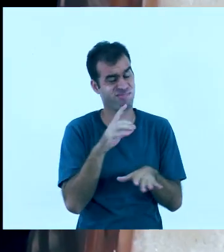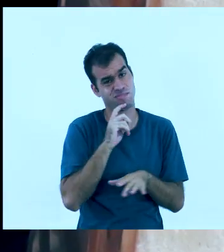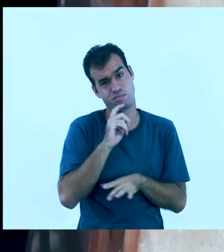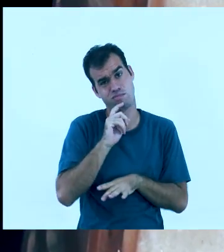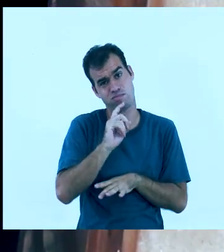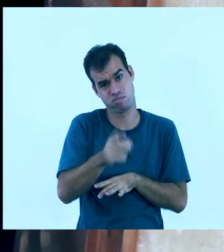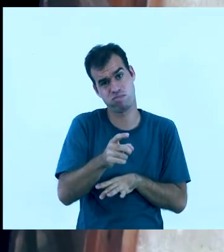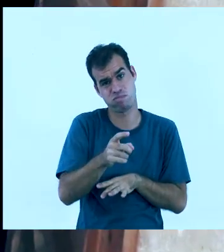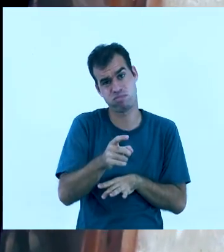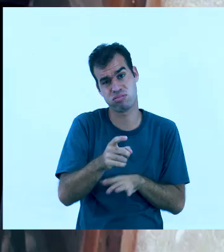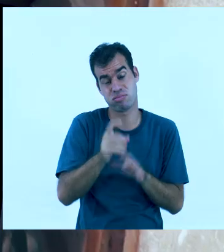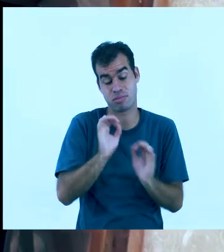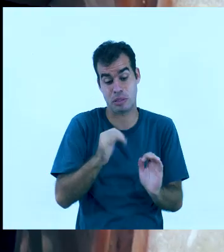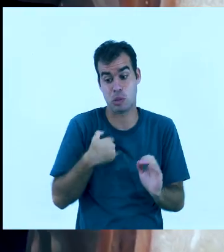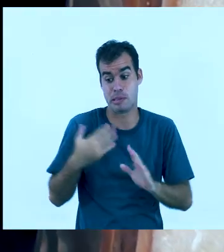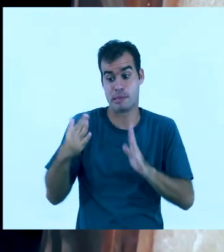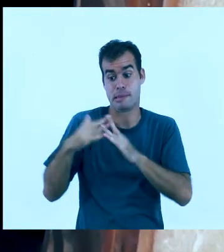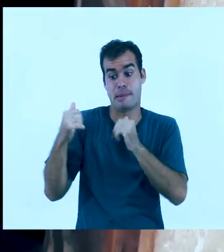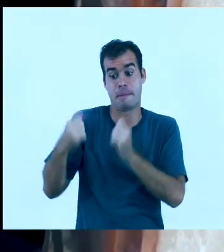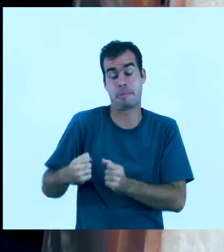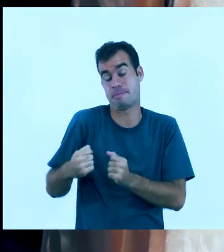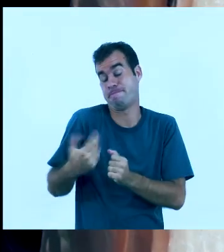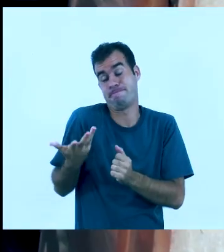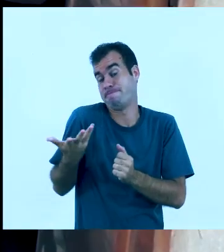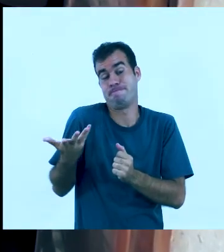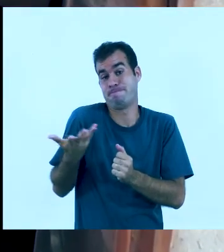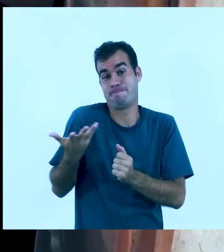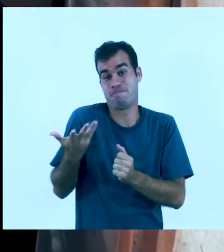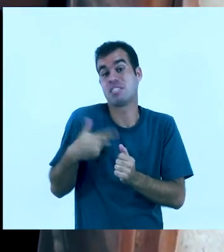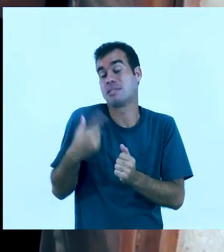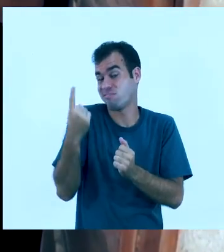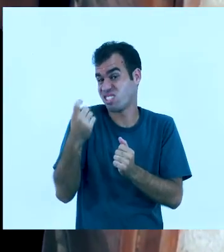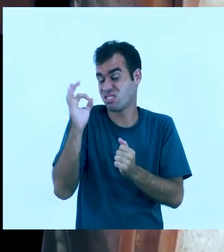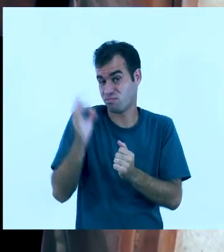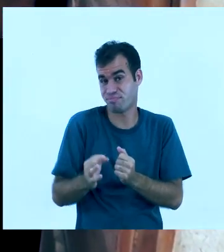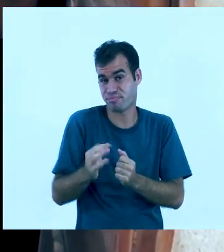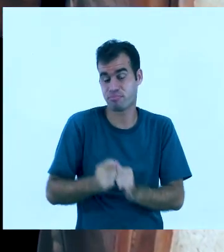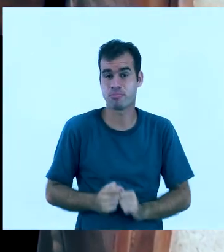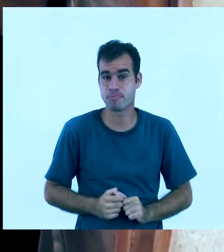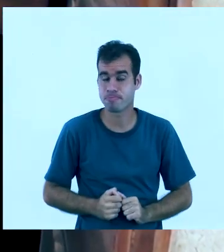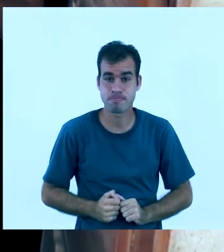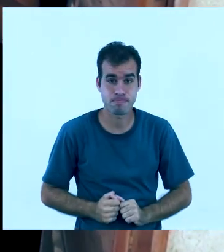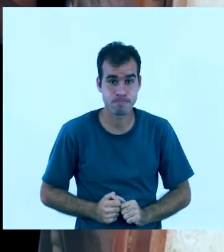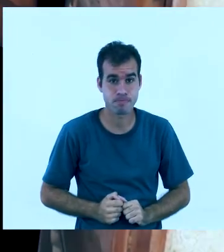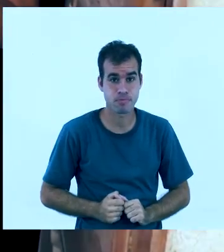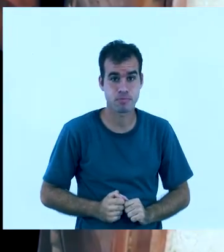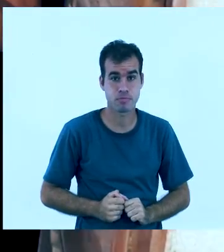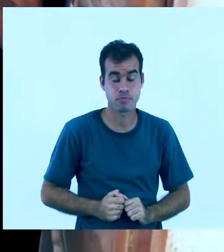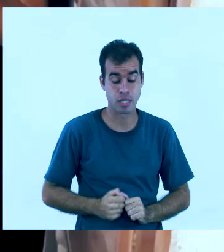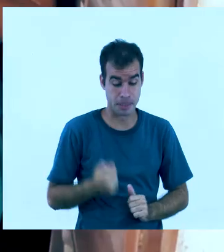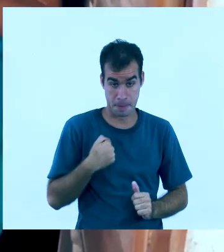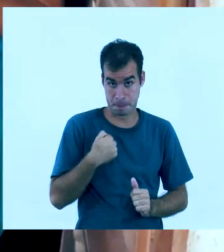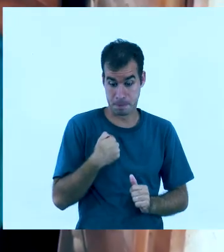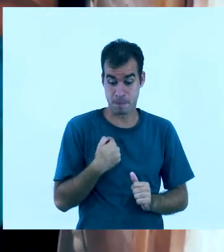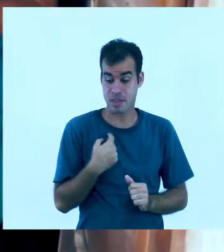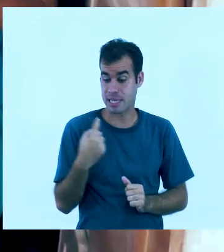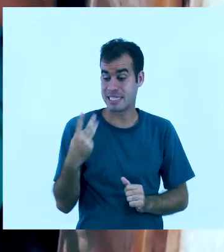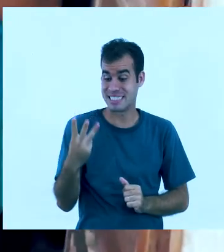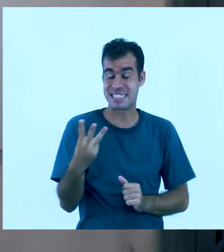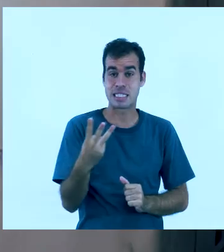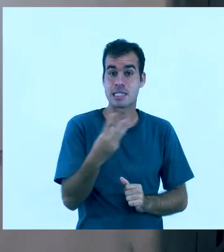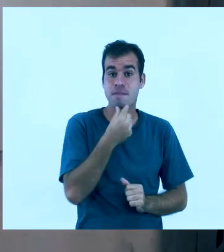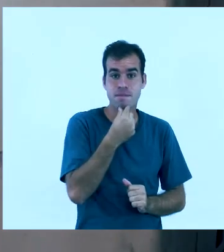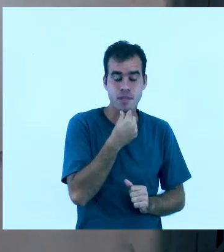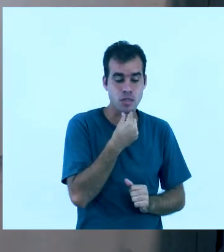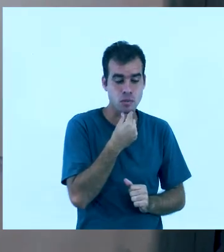es un poco difícil este aislamiento en el que tenemos que estar, que bueno, que es una necesidad. A cada uno nos tocó